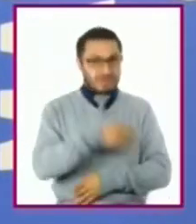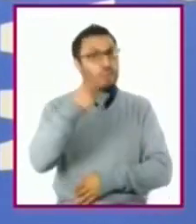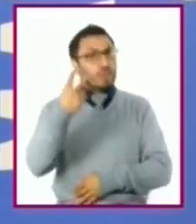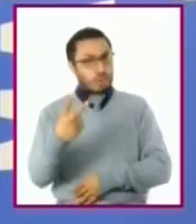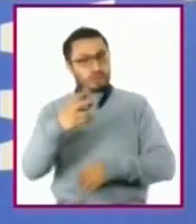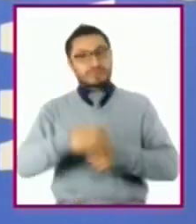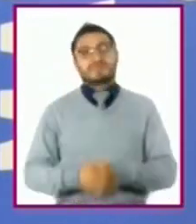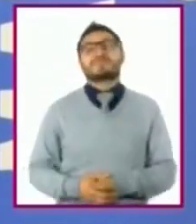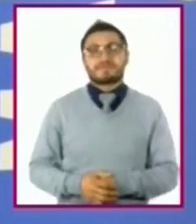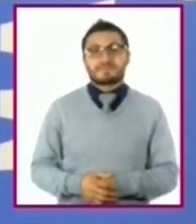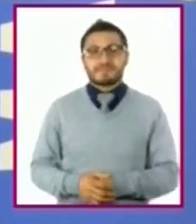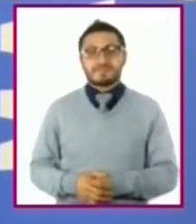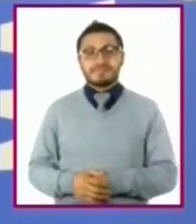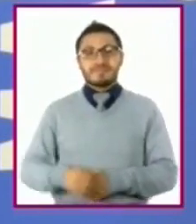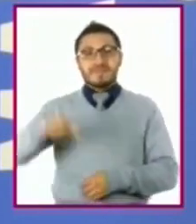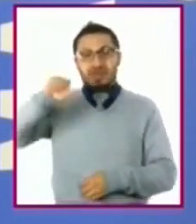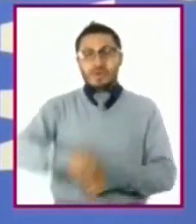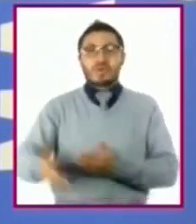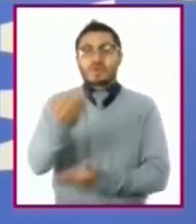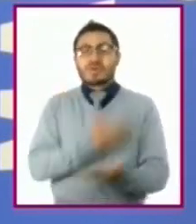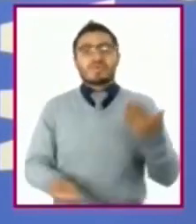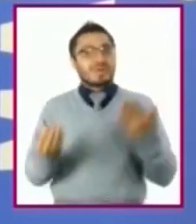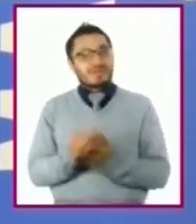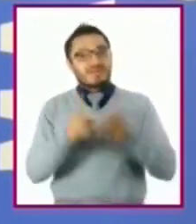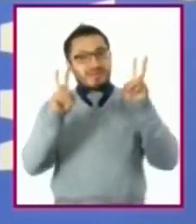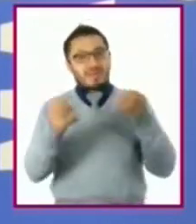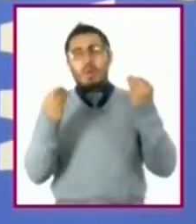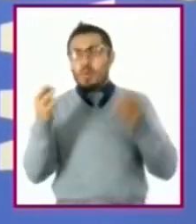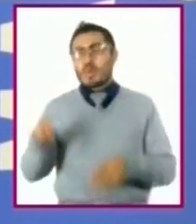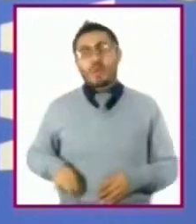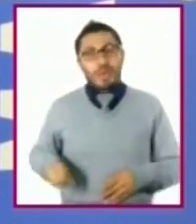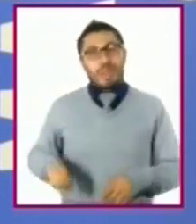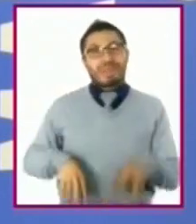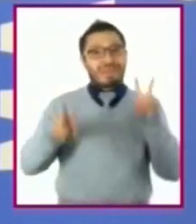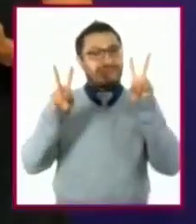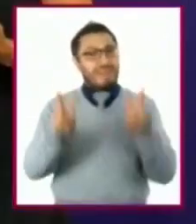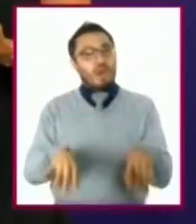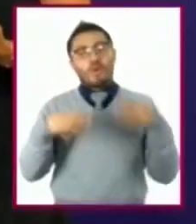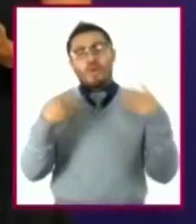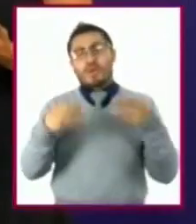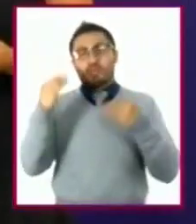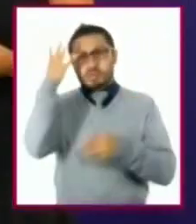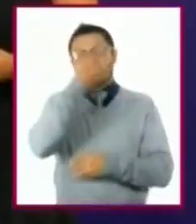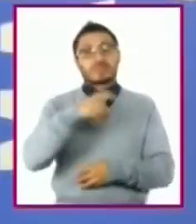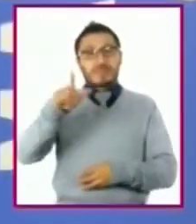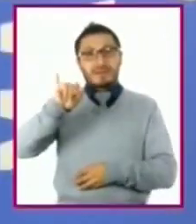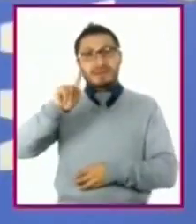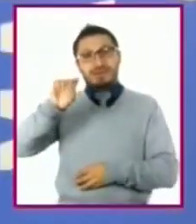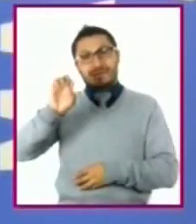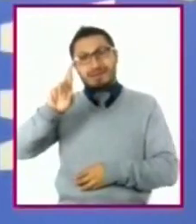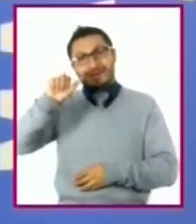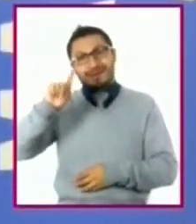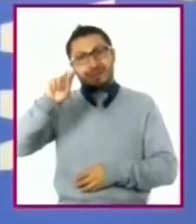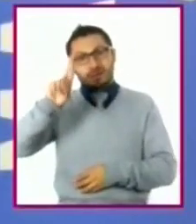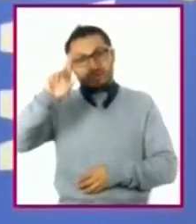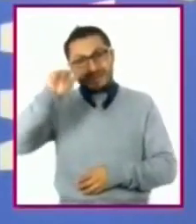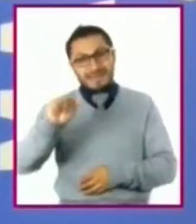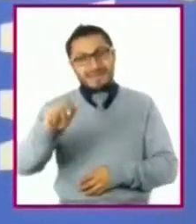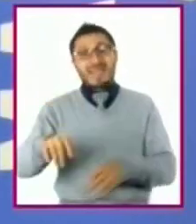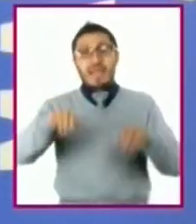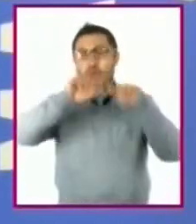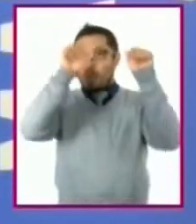Hoy compartiremos sobre un tema que además de interesante, es bellísimo: la literatura, el arte de la expresión